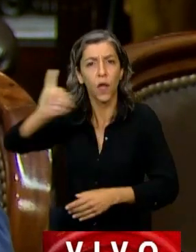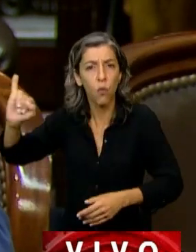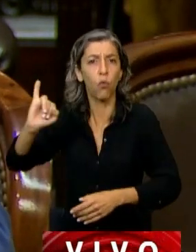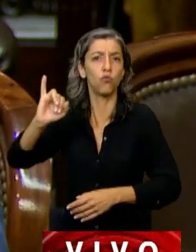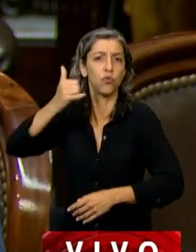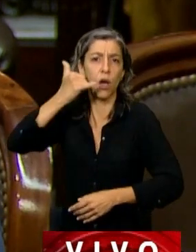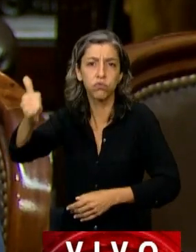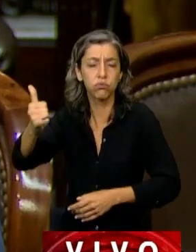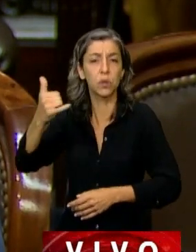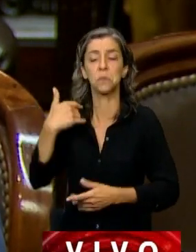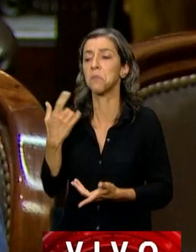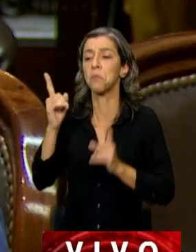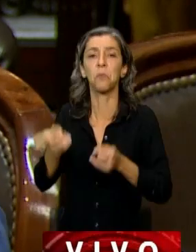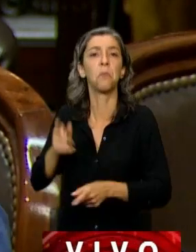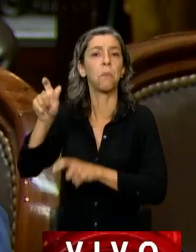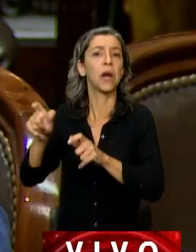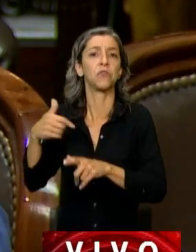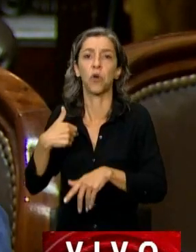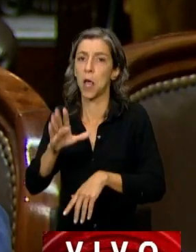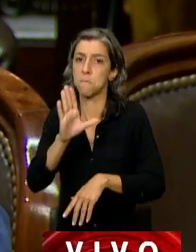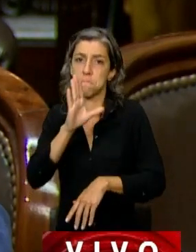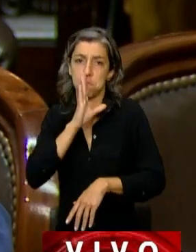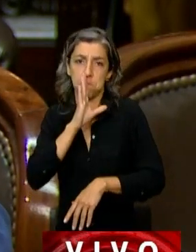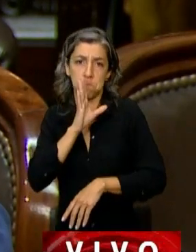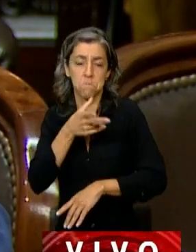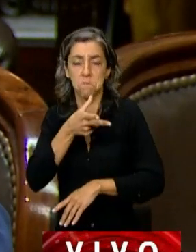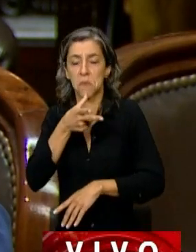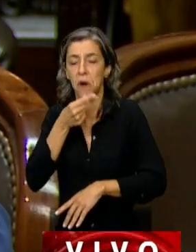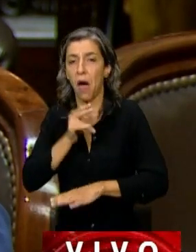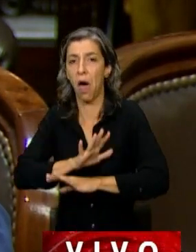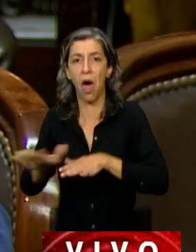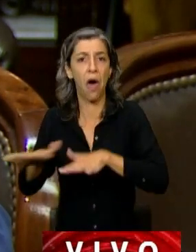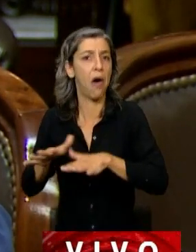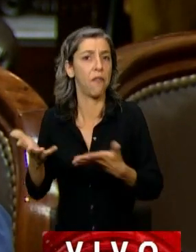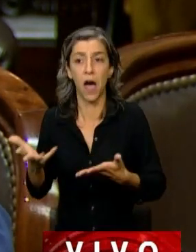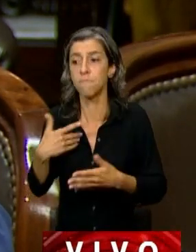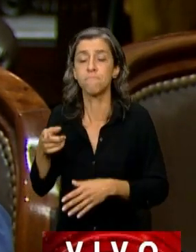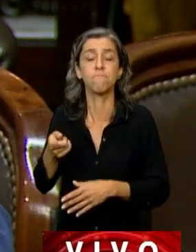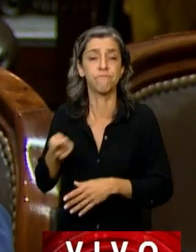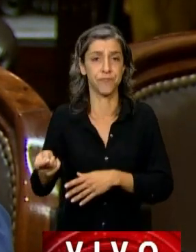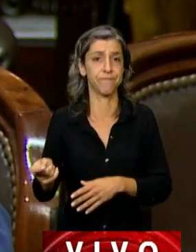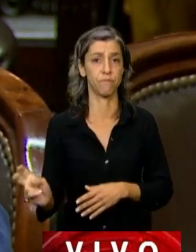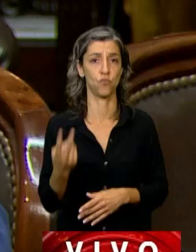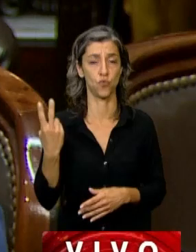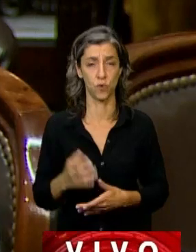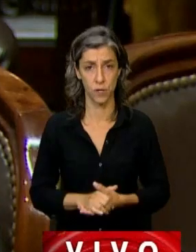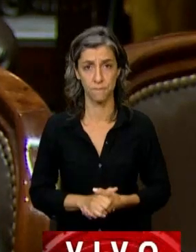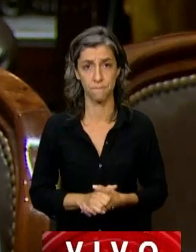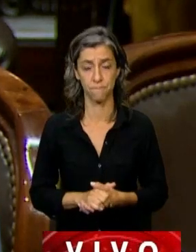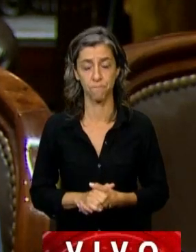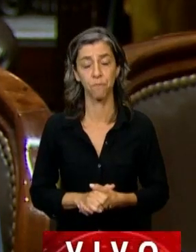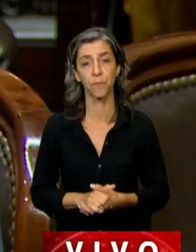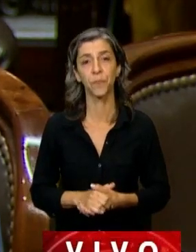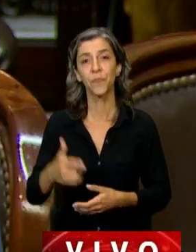nadie hizo nada en el Estado para evitar este asesinato. La madre de